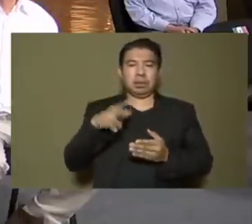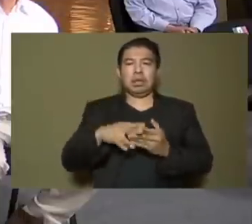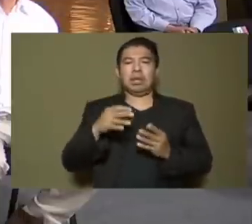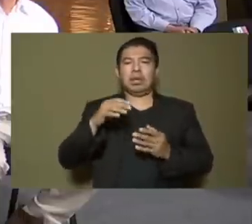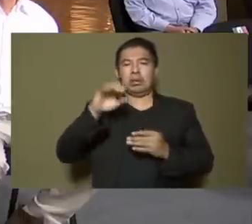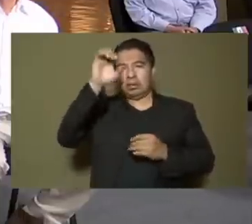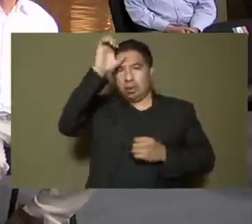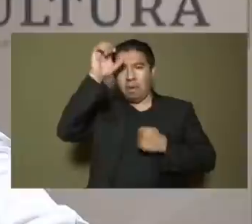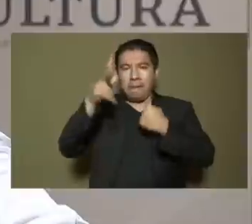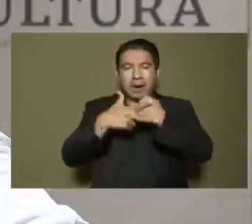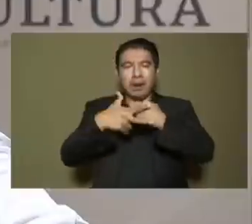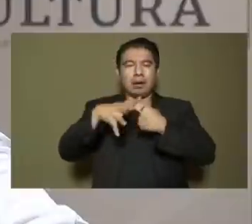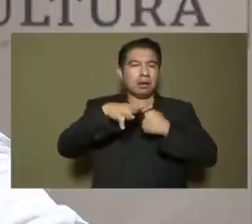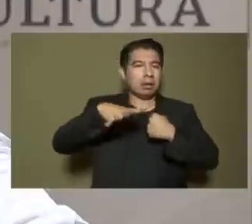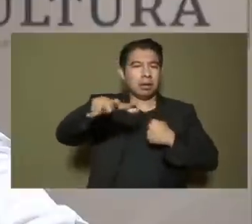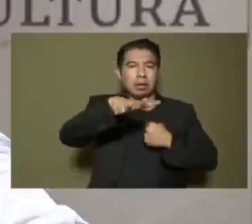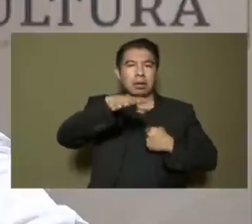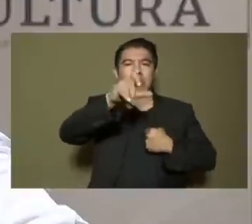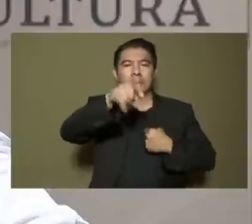europeos.